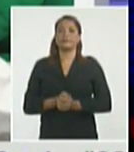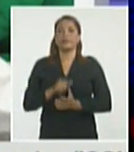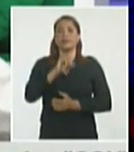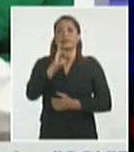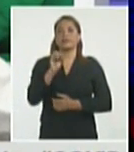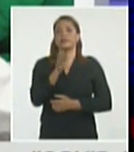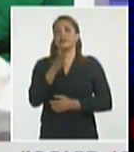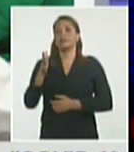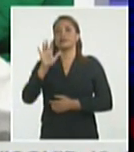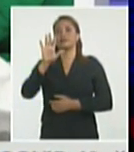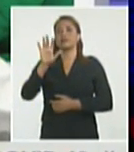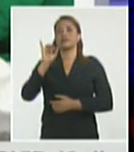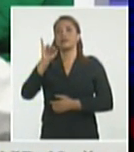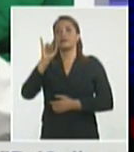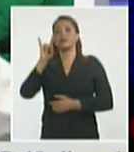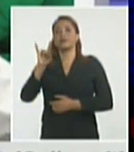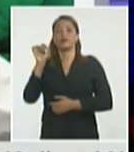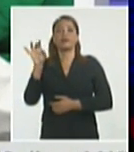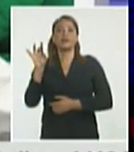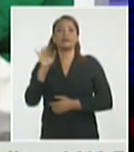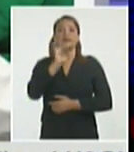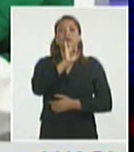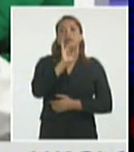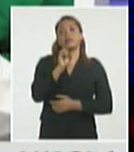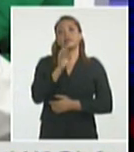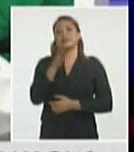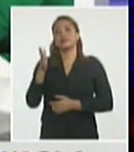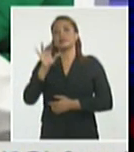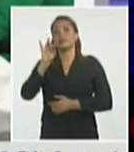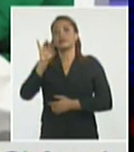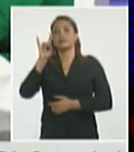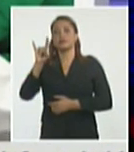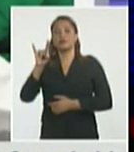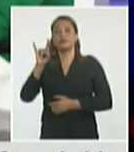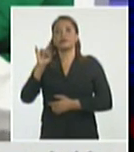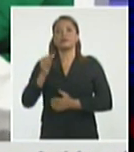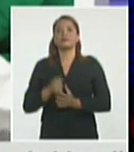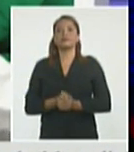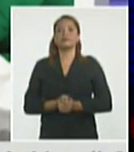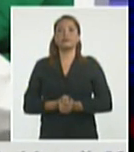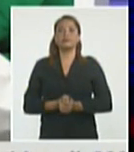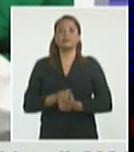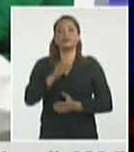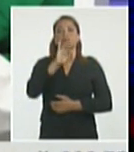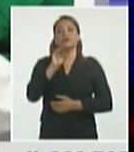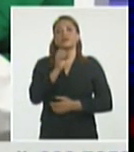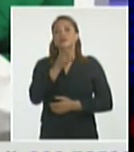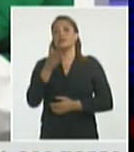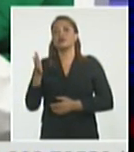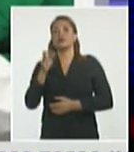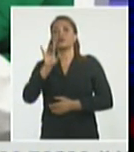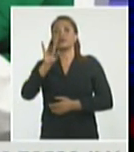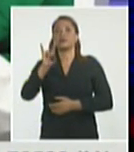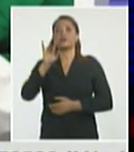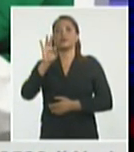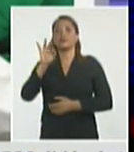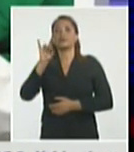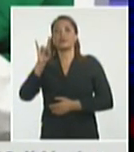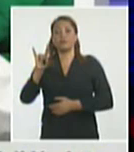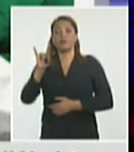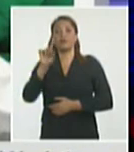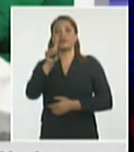y 69, 15, 70, 79, 16, 80, 89, 12, más de 50, digo, más